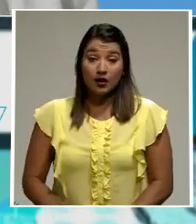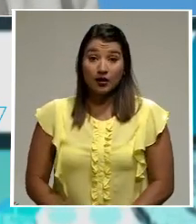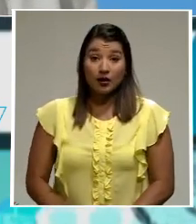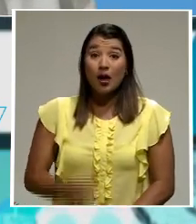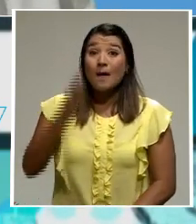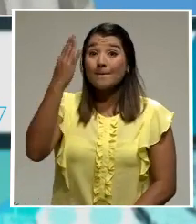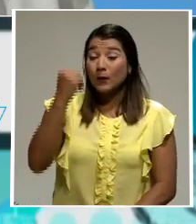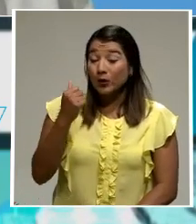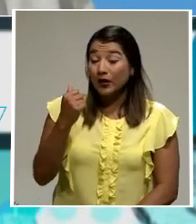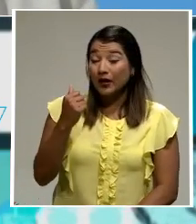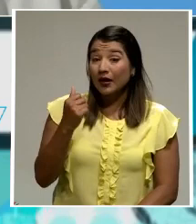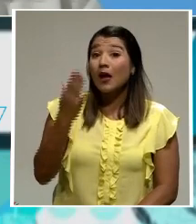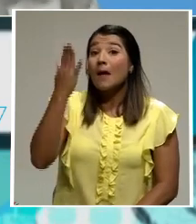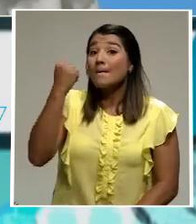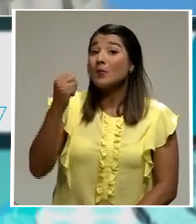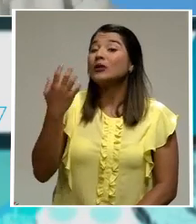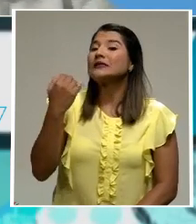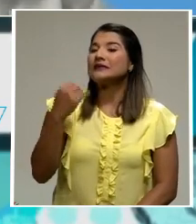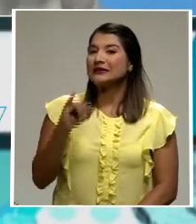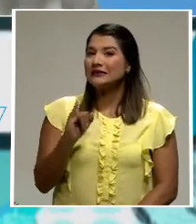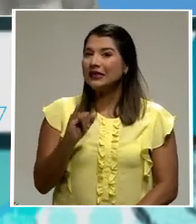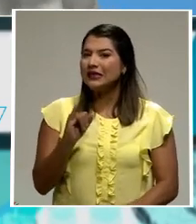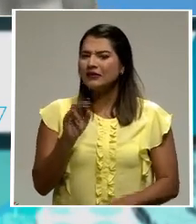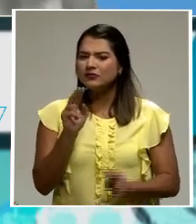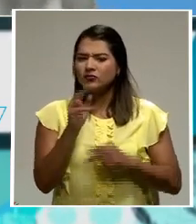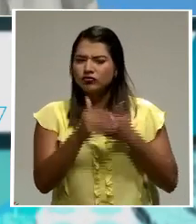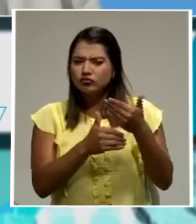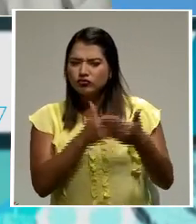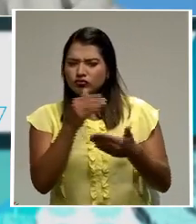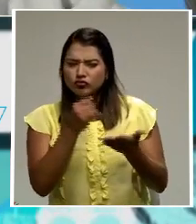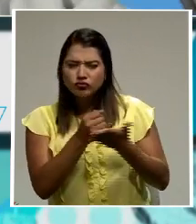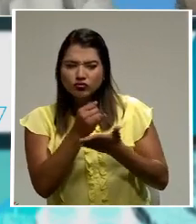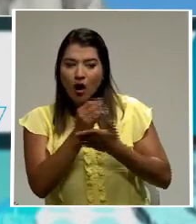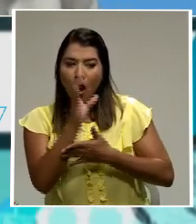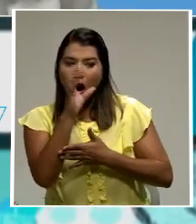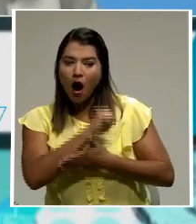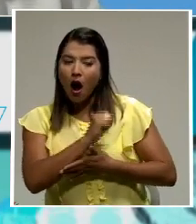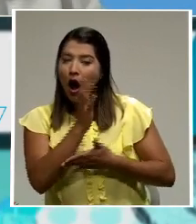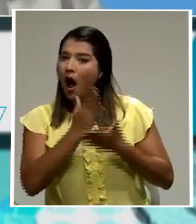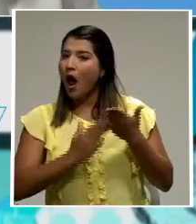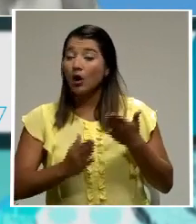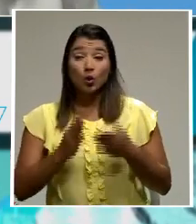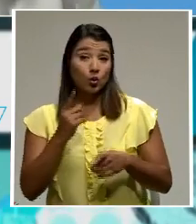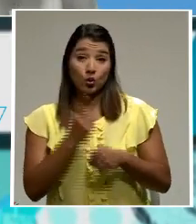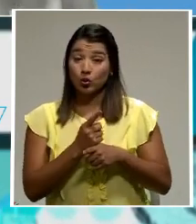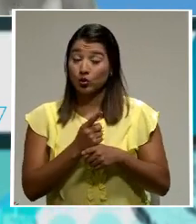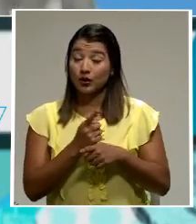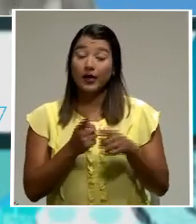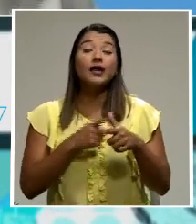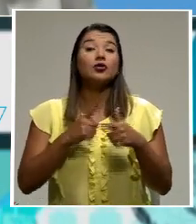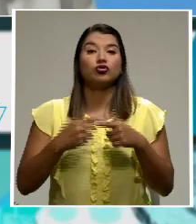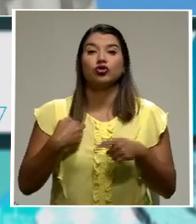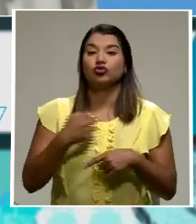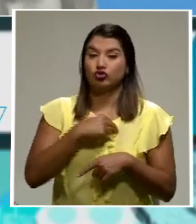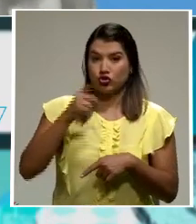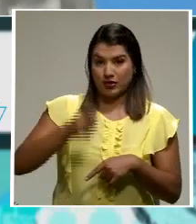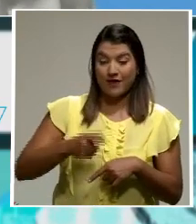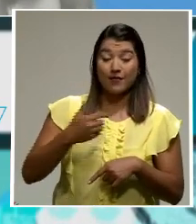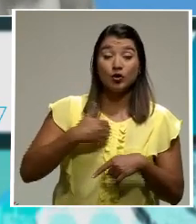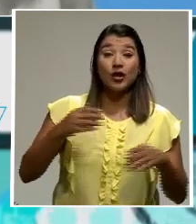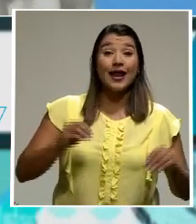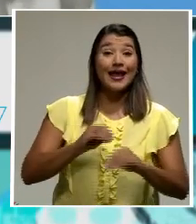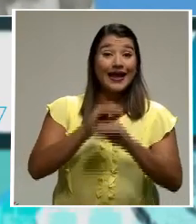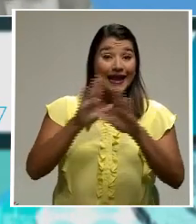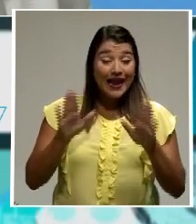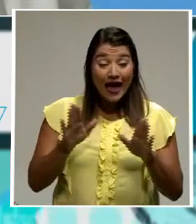si existe alguna irregularidad, pues tenemos que estar clarísimos de que las